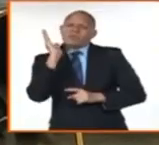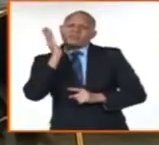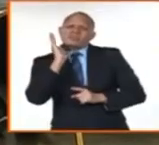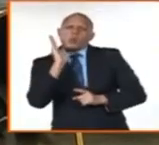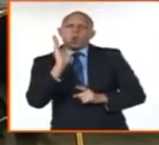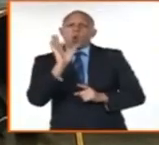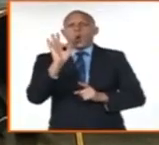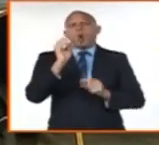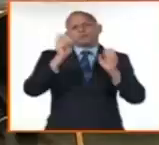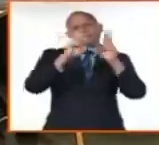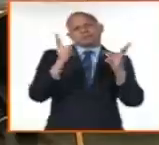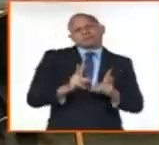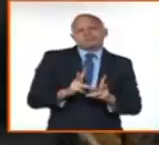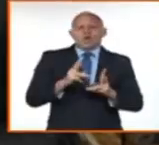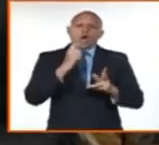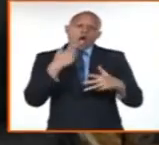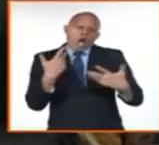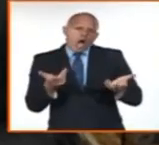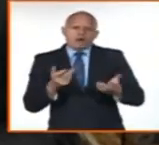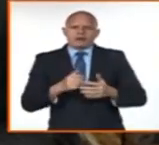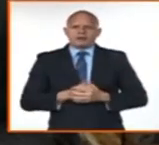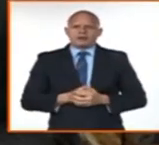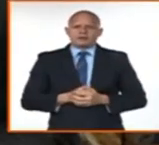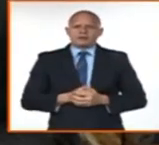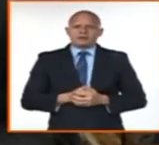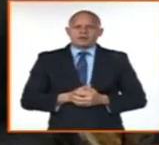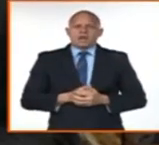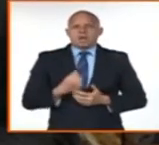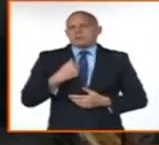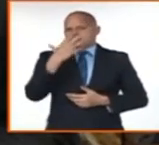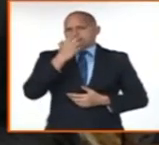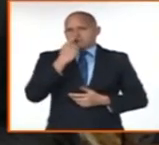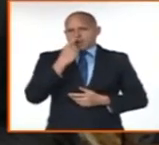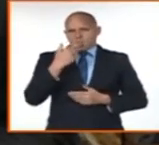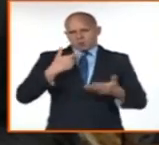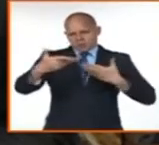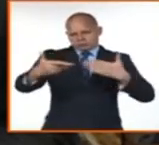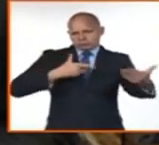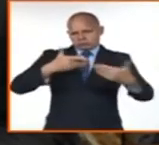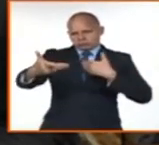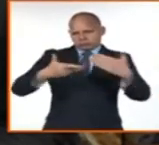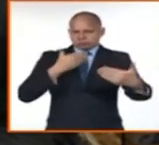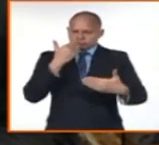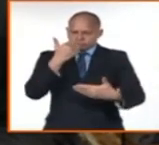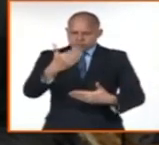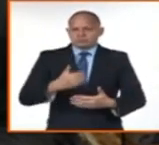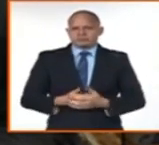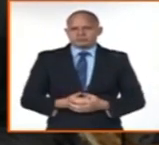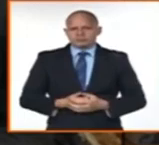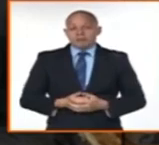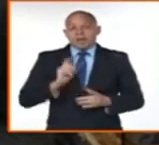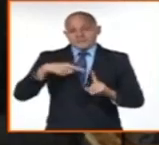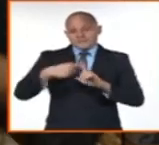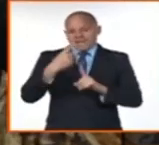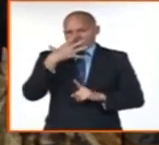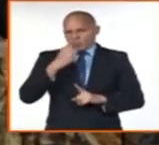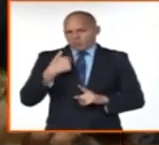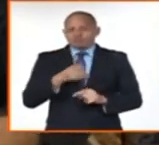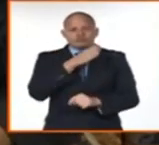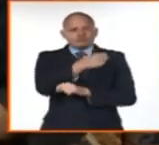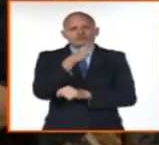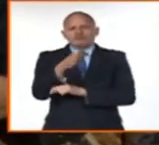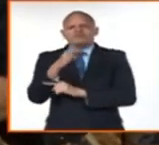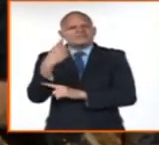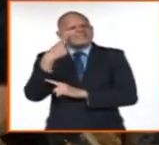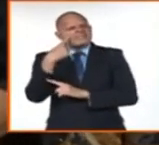este tipo de encuentros. Bueno, me parece que es más emocional. Y me gusta mucho el tema de ir a los lugares. Estar en el barrio, estar en